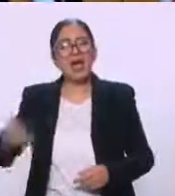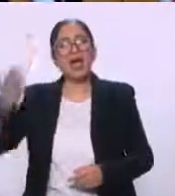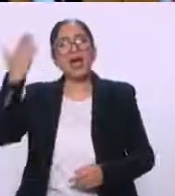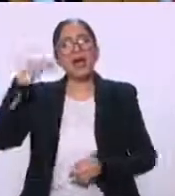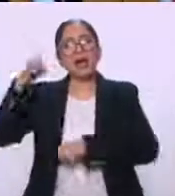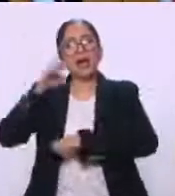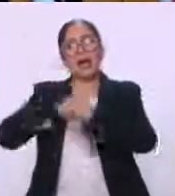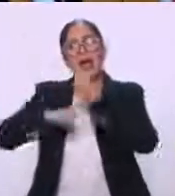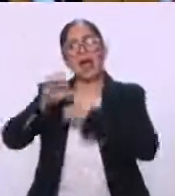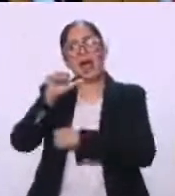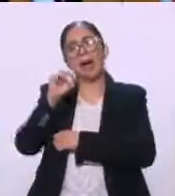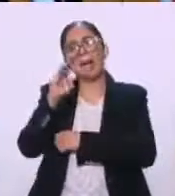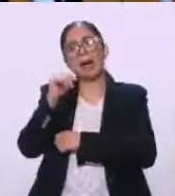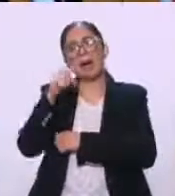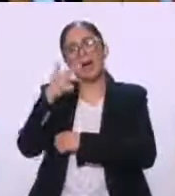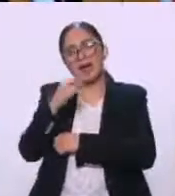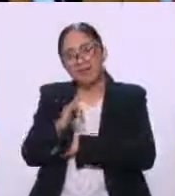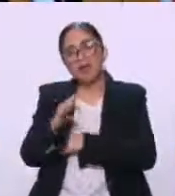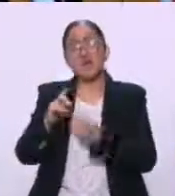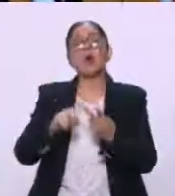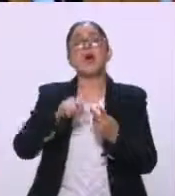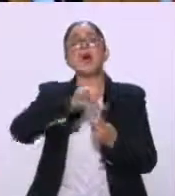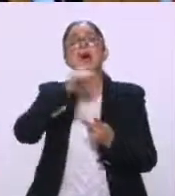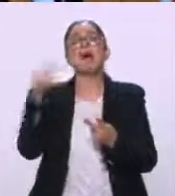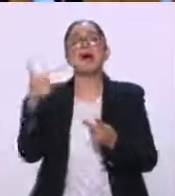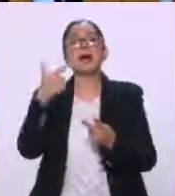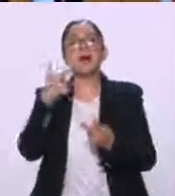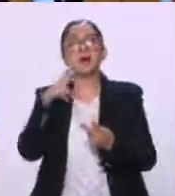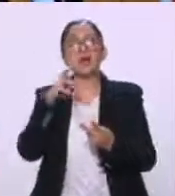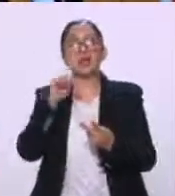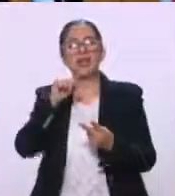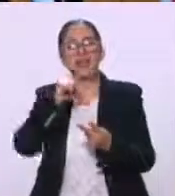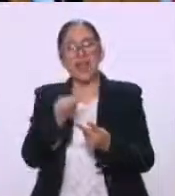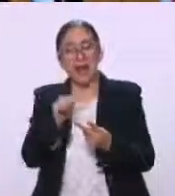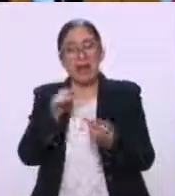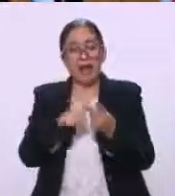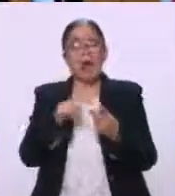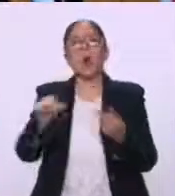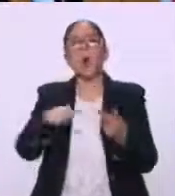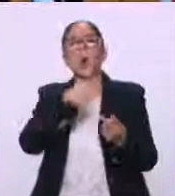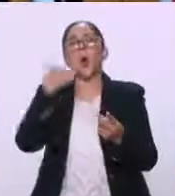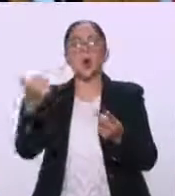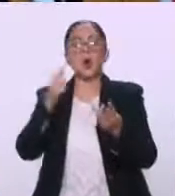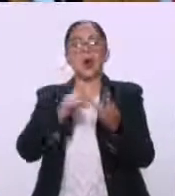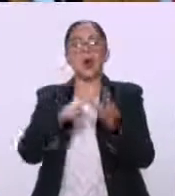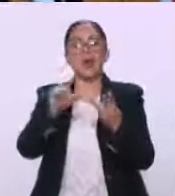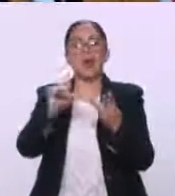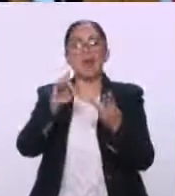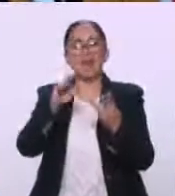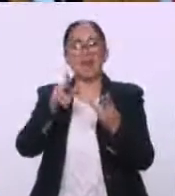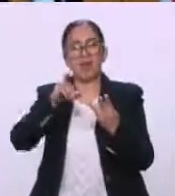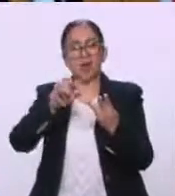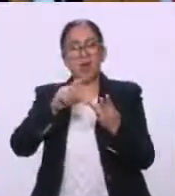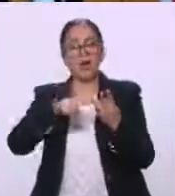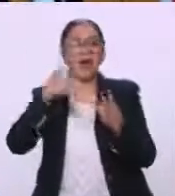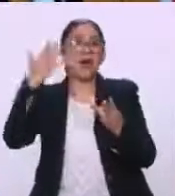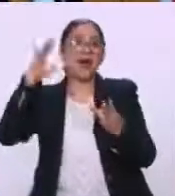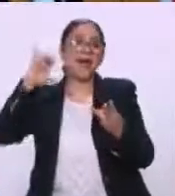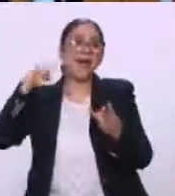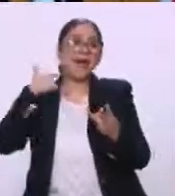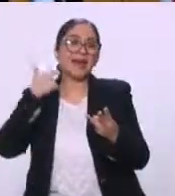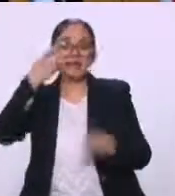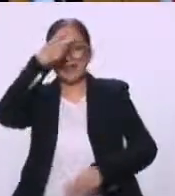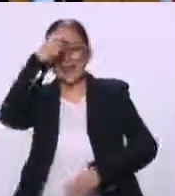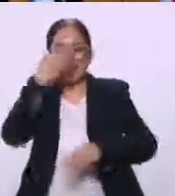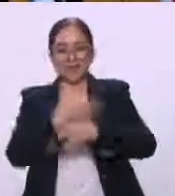pero también habríamos que agregar a Georgina Kessel y a una serie de gentes como Alfredo Elías Ayub, es director general de la